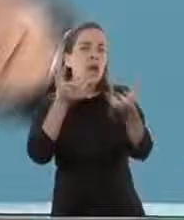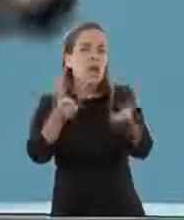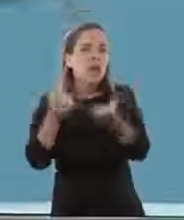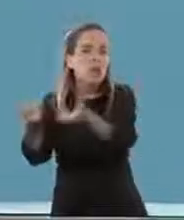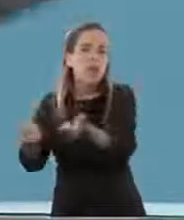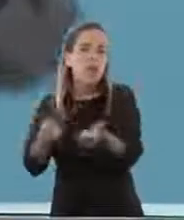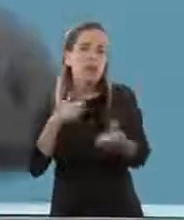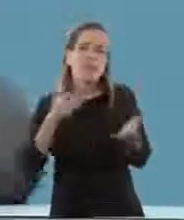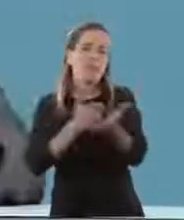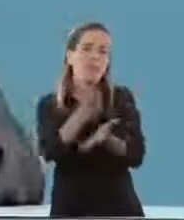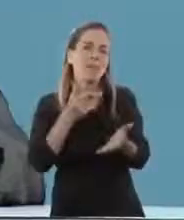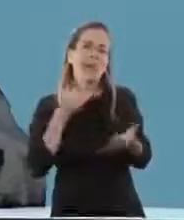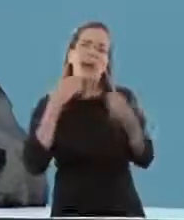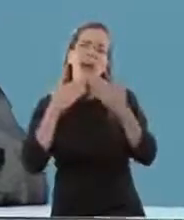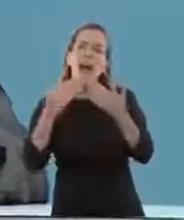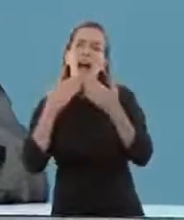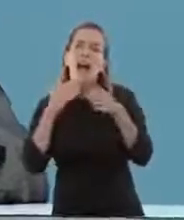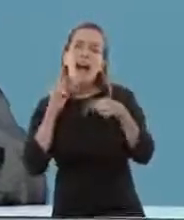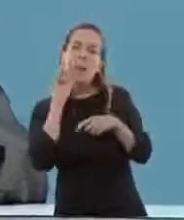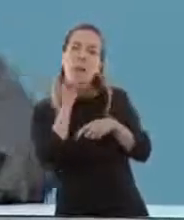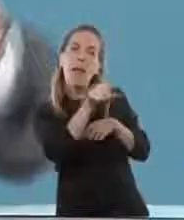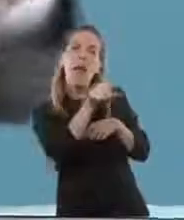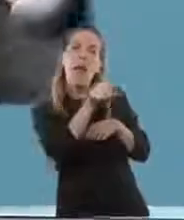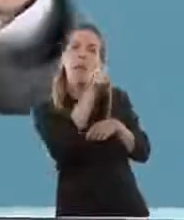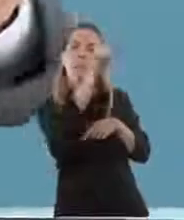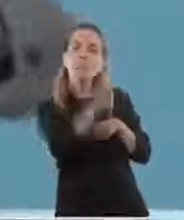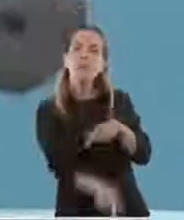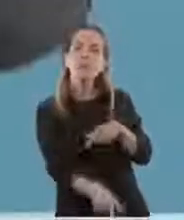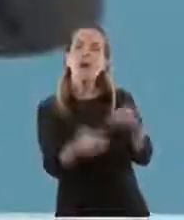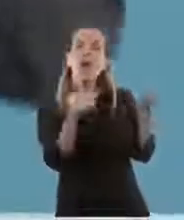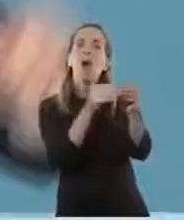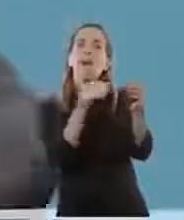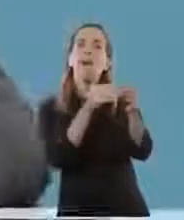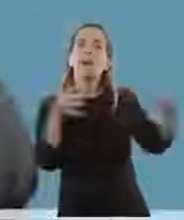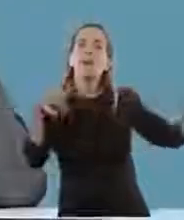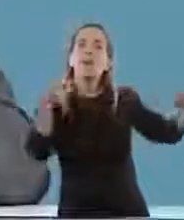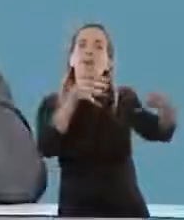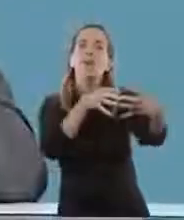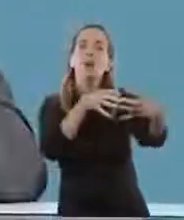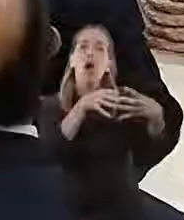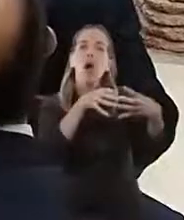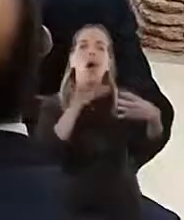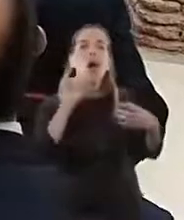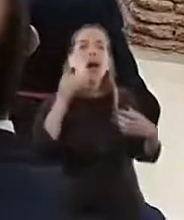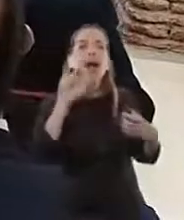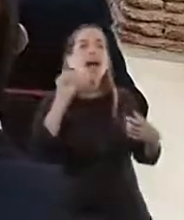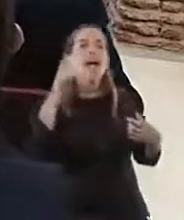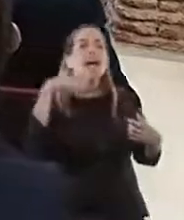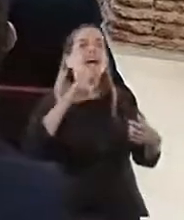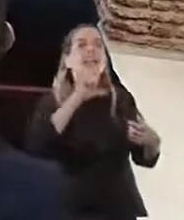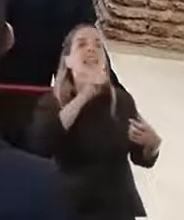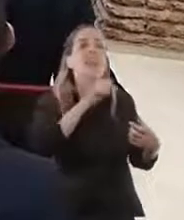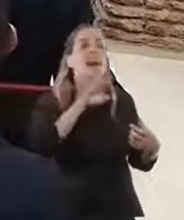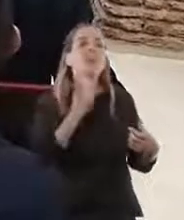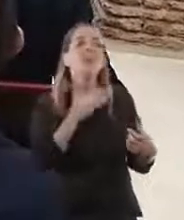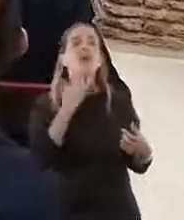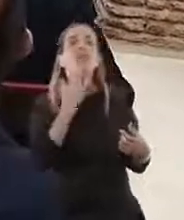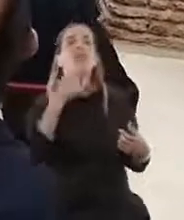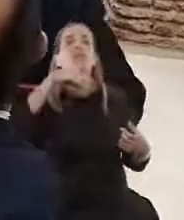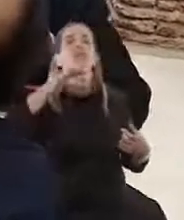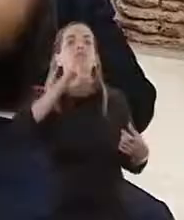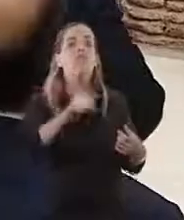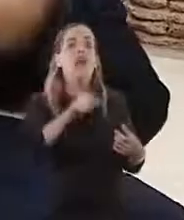Ahí veo al compañero de garganta profunda. Como él, miles. Poderosa. No, profunda